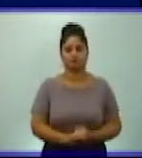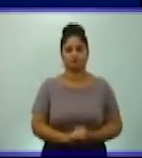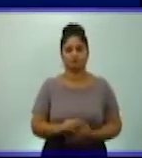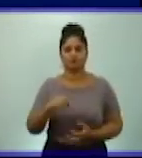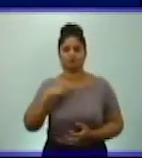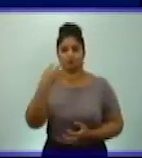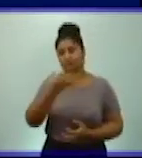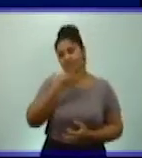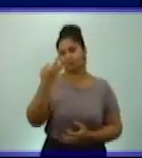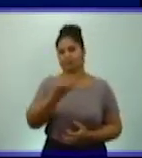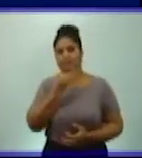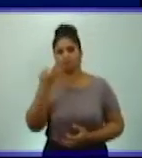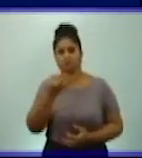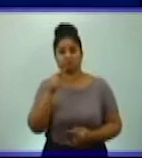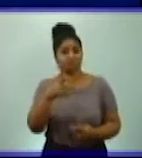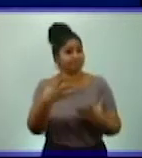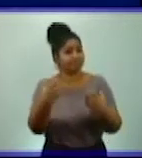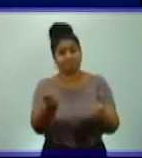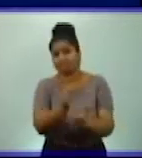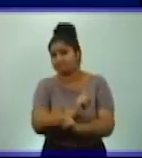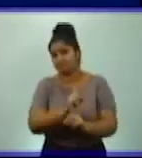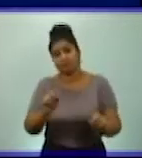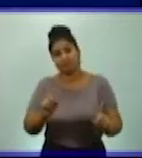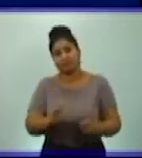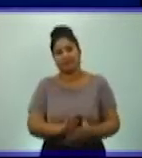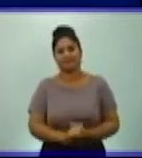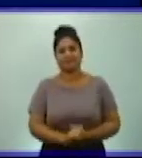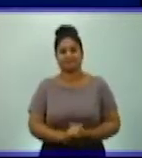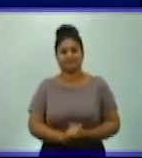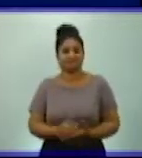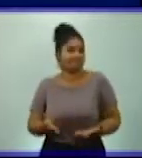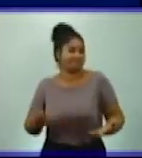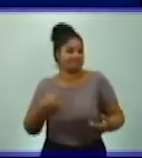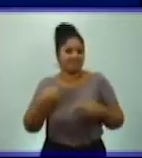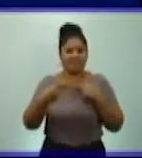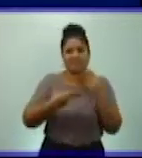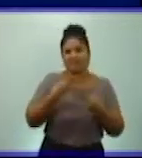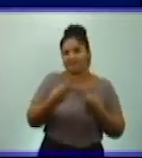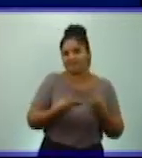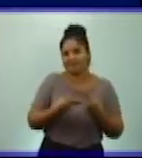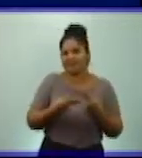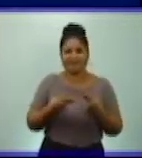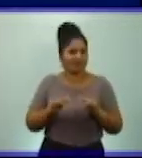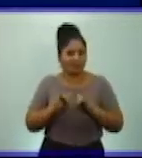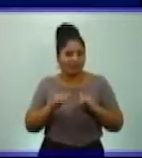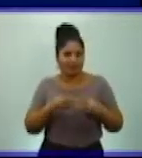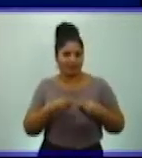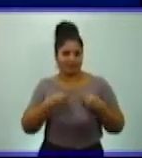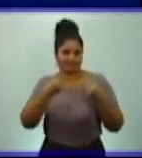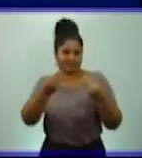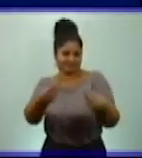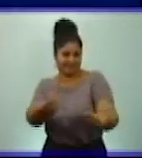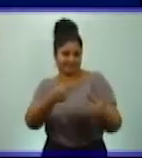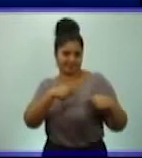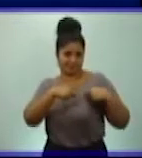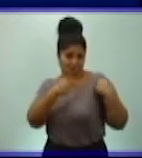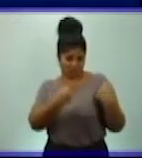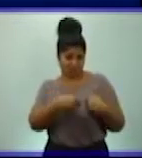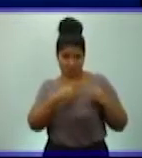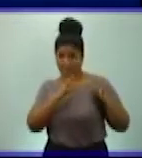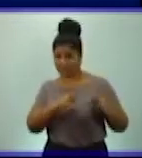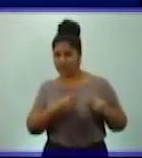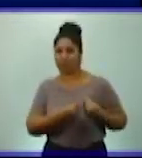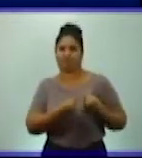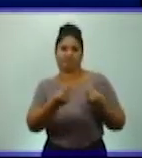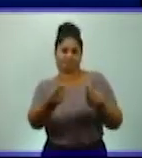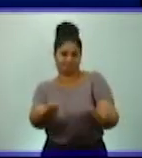Sus argumentos no son suficientes para convencerlo y por tanto utiliza este tipo de estructura y